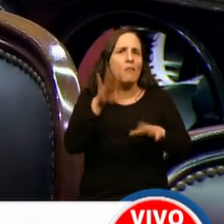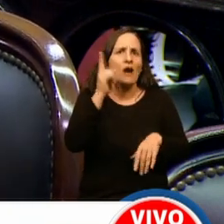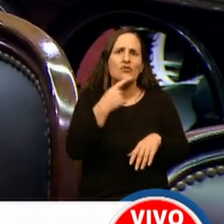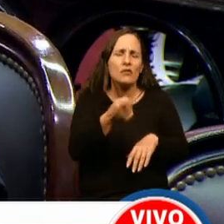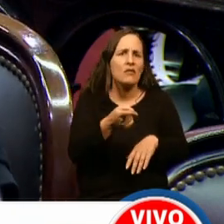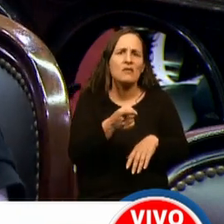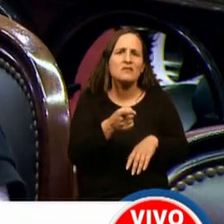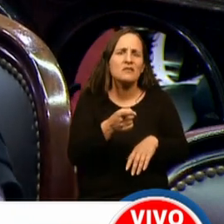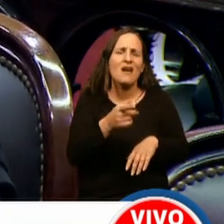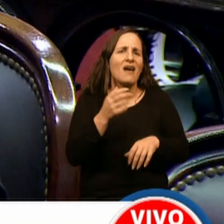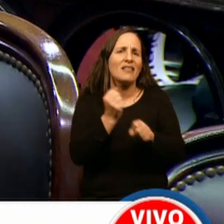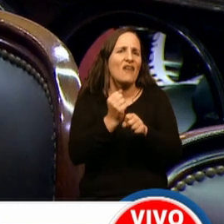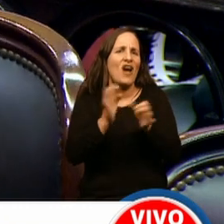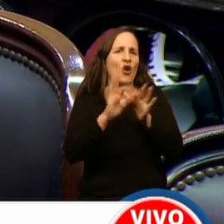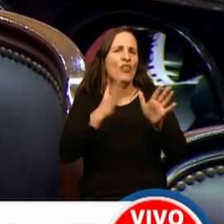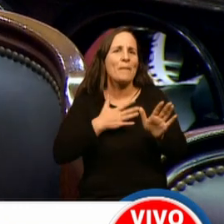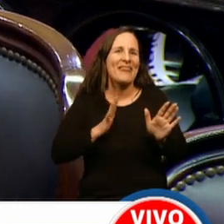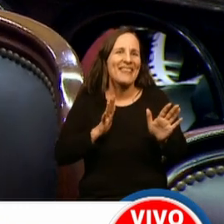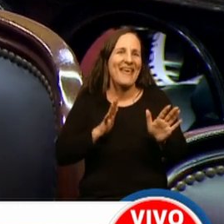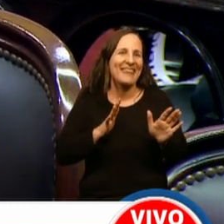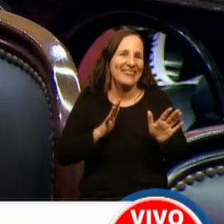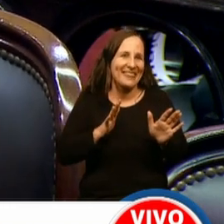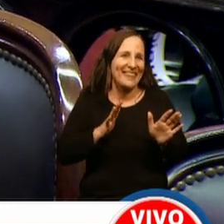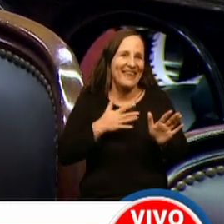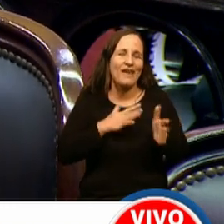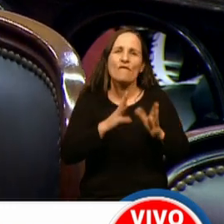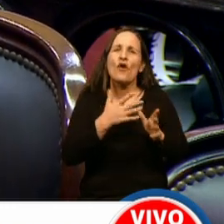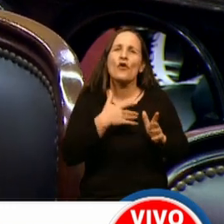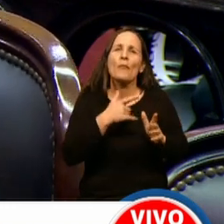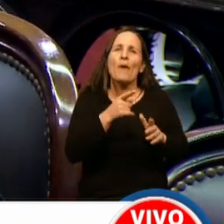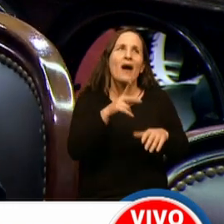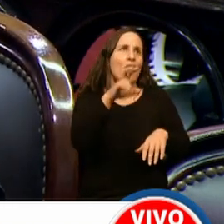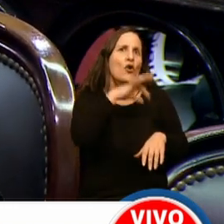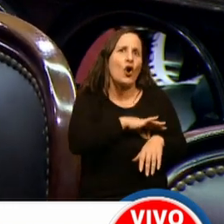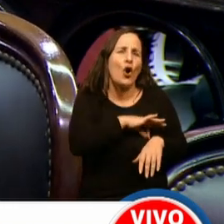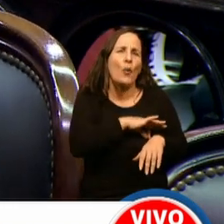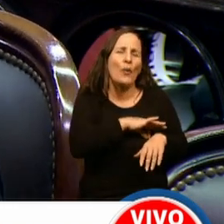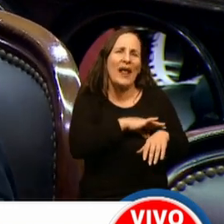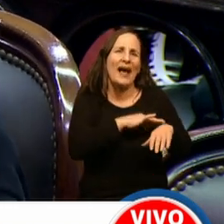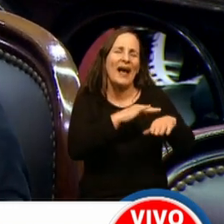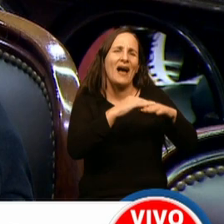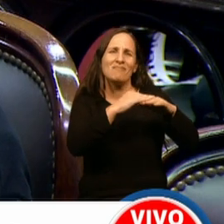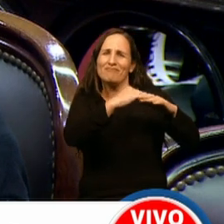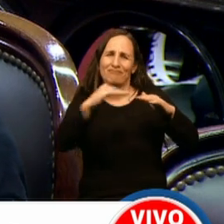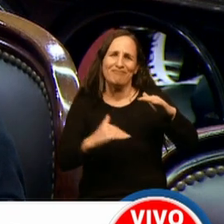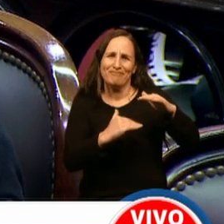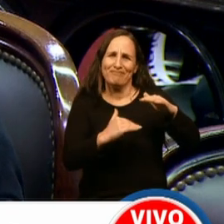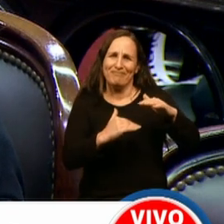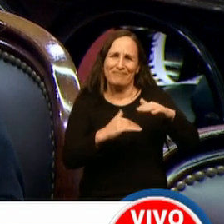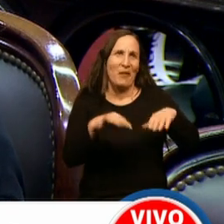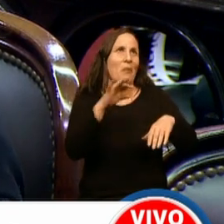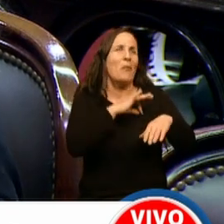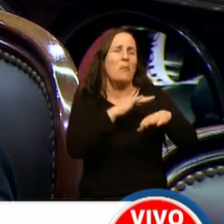ser freelance y que cobraban remuneraciones por debajo de la línea de pobreza